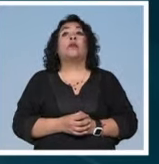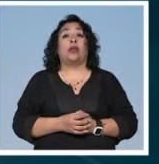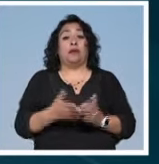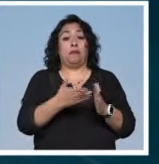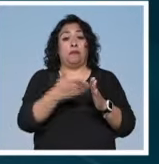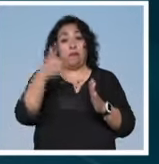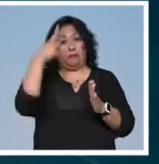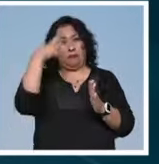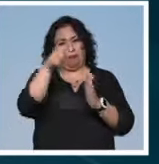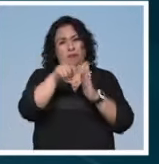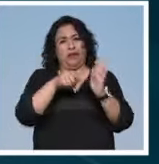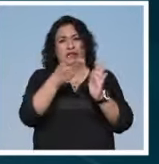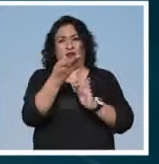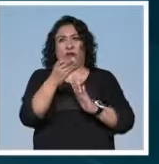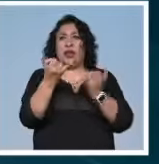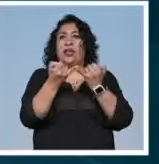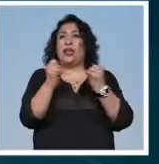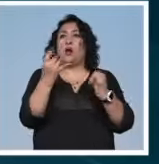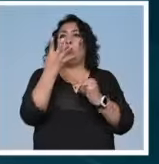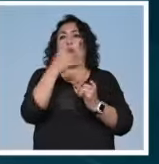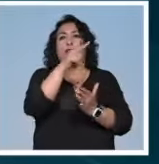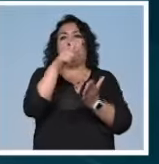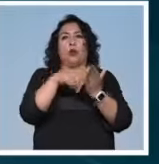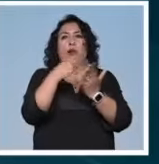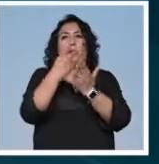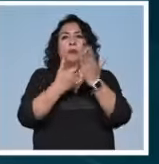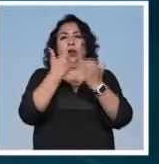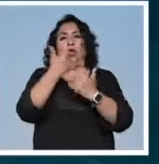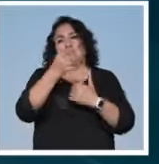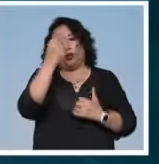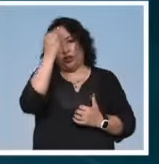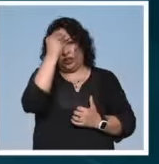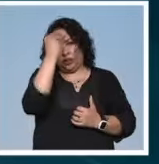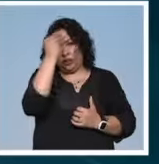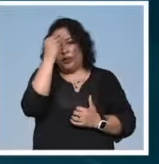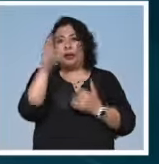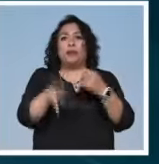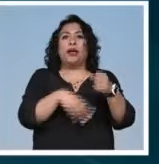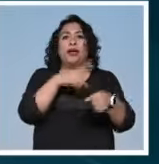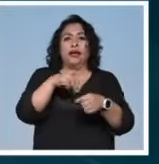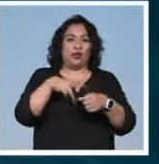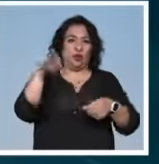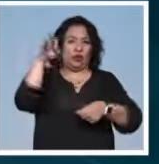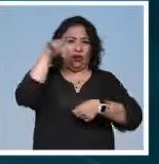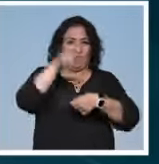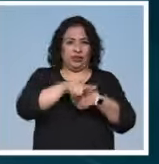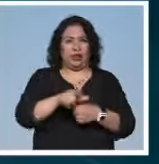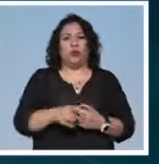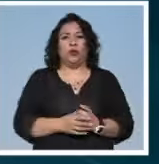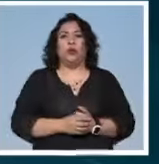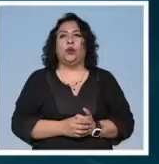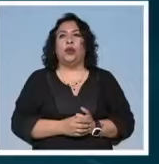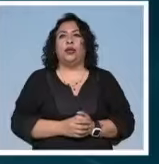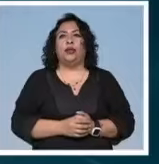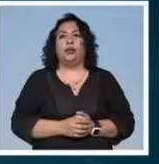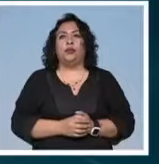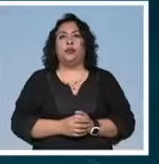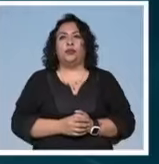Durante el mes de febrero se inaugurarán 4 espacios del proyecto Chapultepec Naturaleza y Cultura.